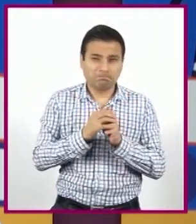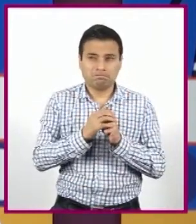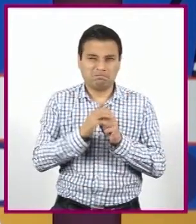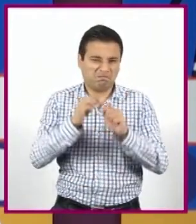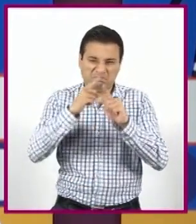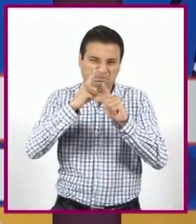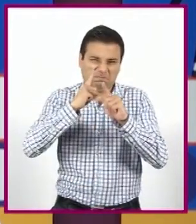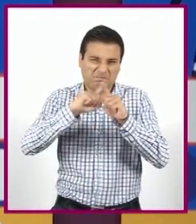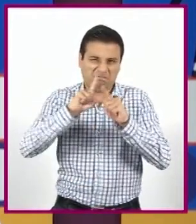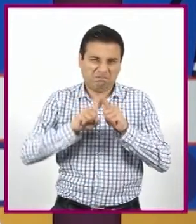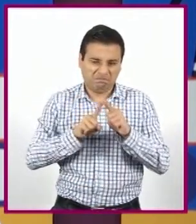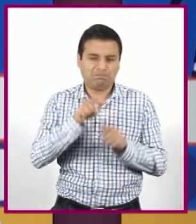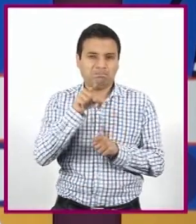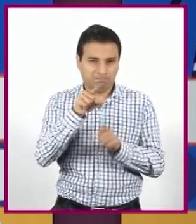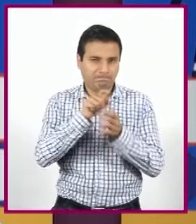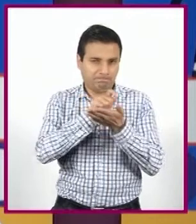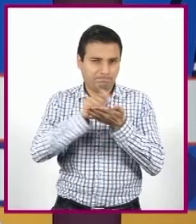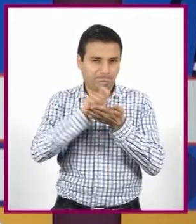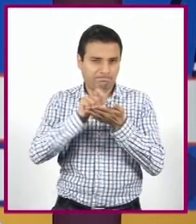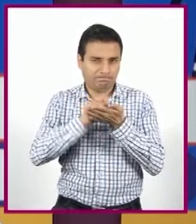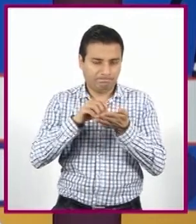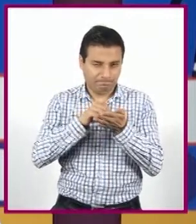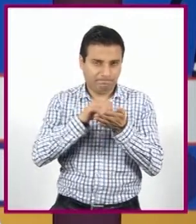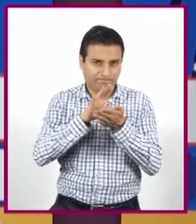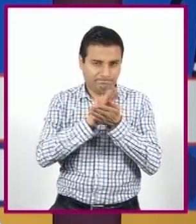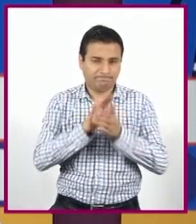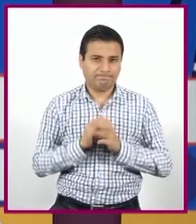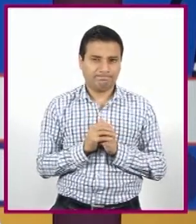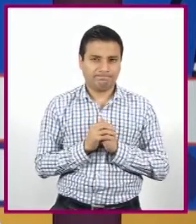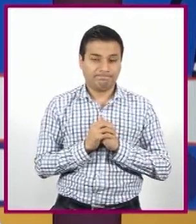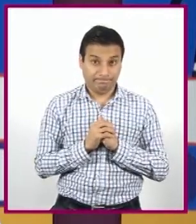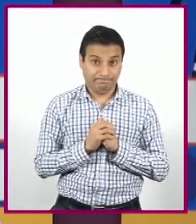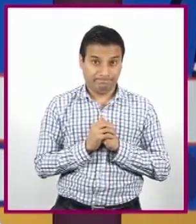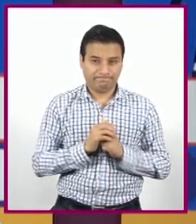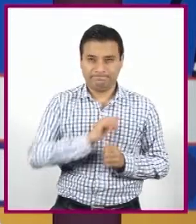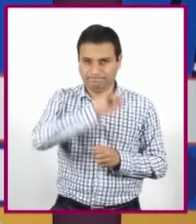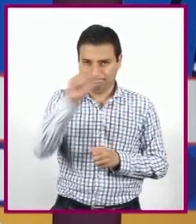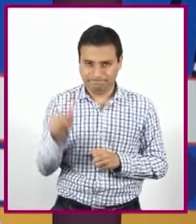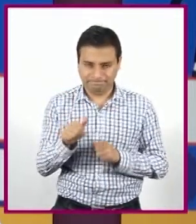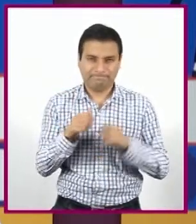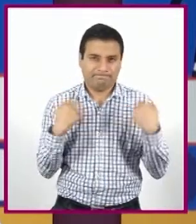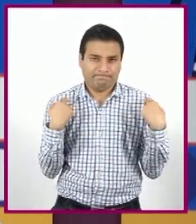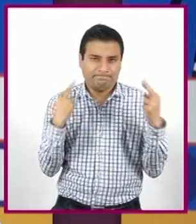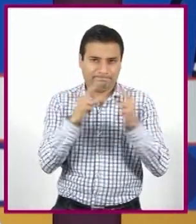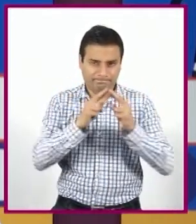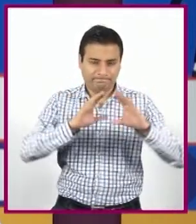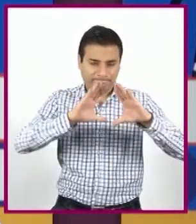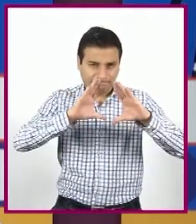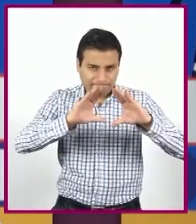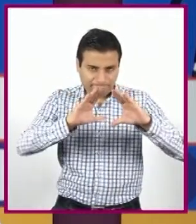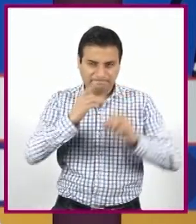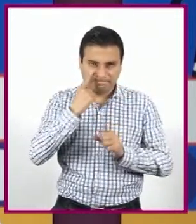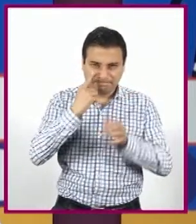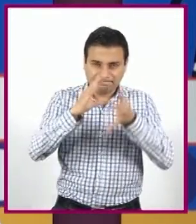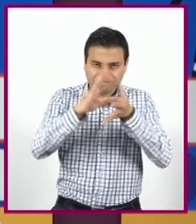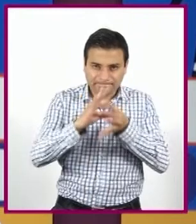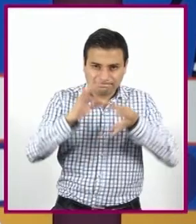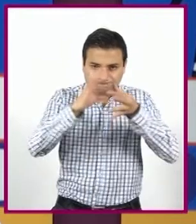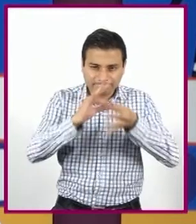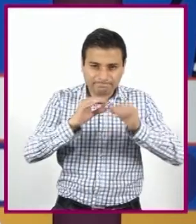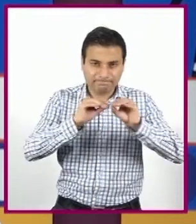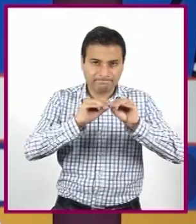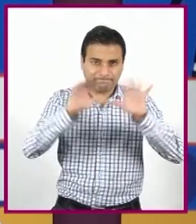dificultades que lleguen a tener durante el planteamiento, para que lo refuercen con ayuda de su maestra o maestro y